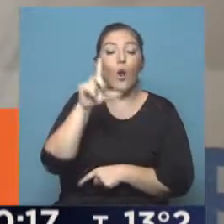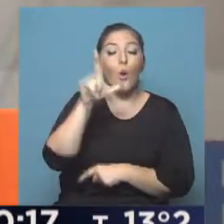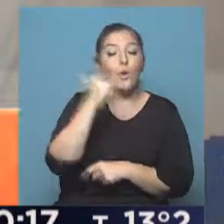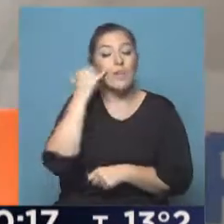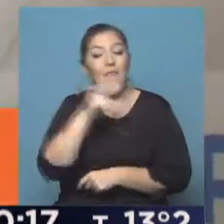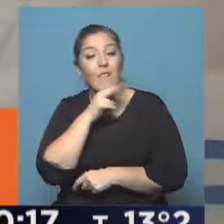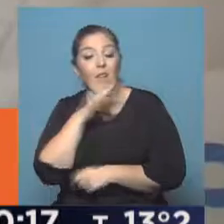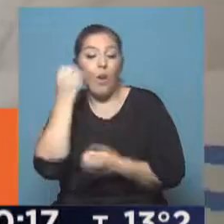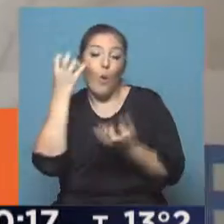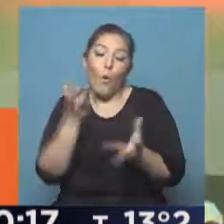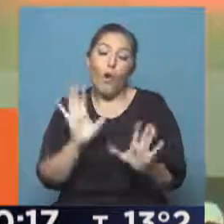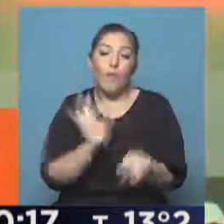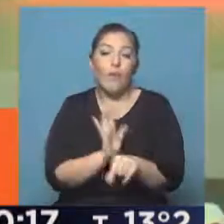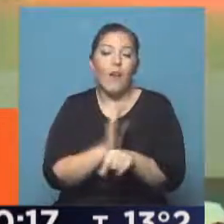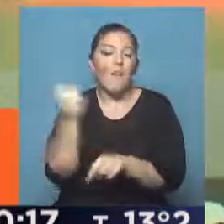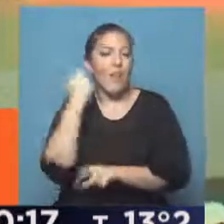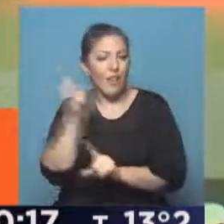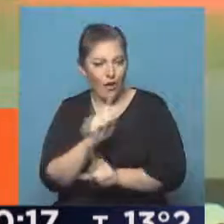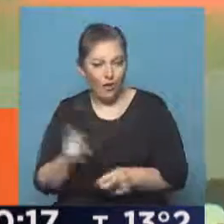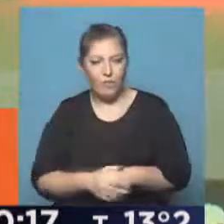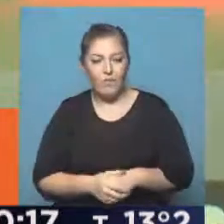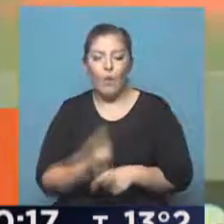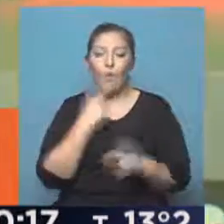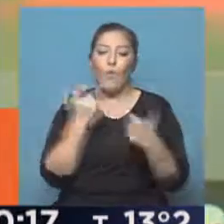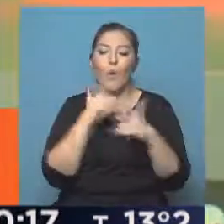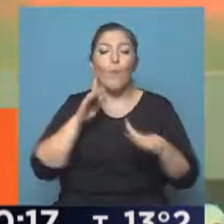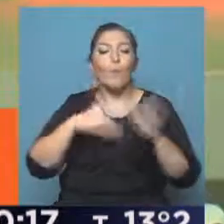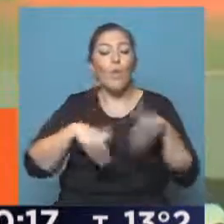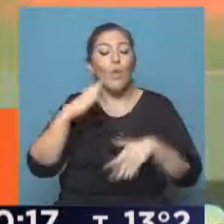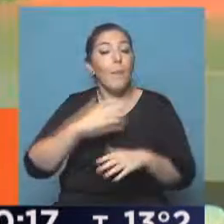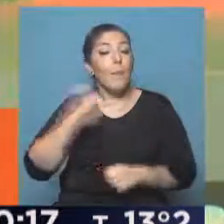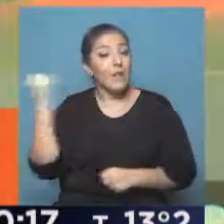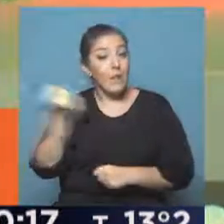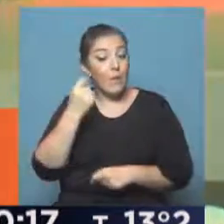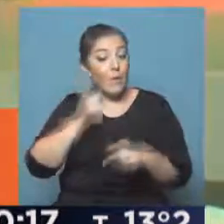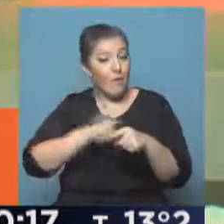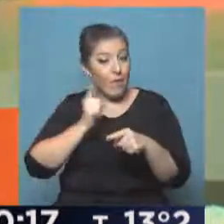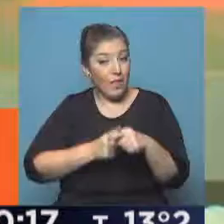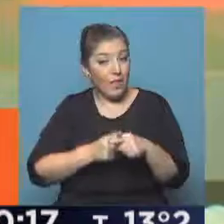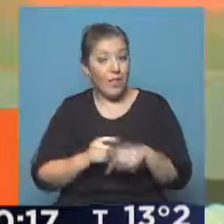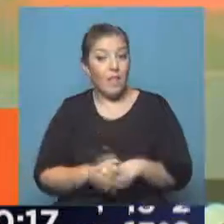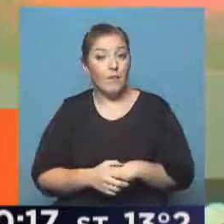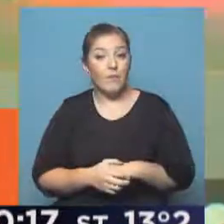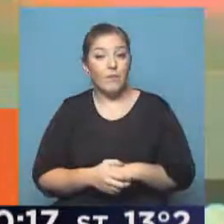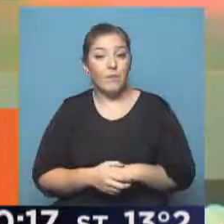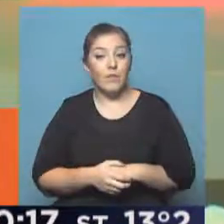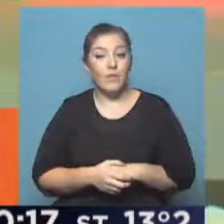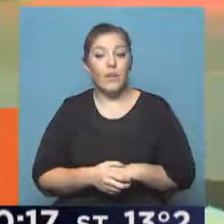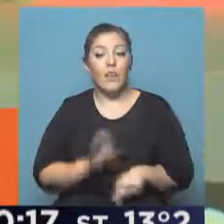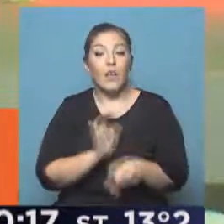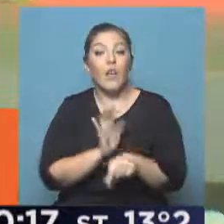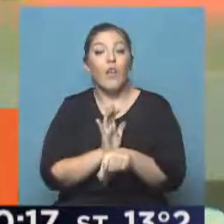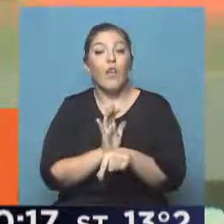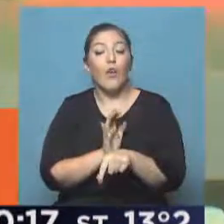y bueno, tratamos de no faltar. Pero sin duda el momento de mayor furor del festival quedó marcado al ritmo del